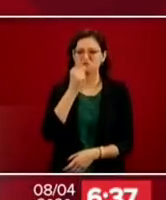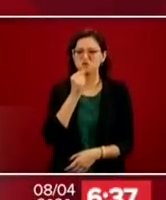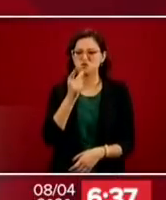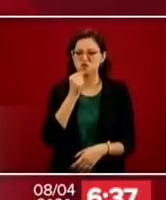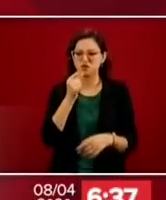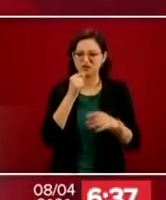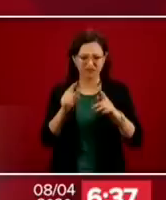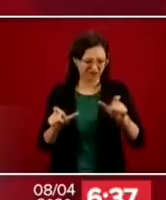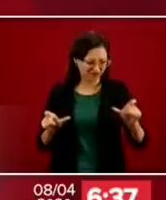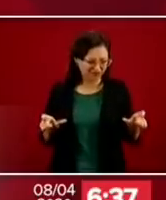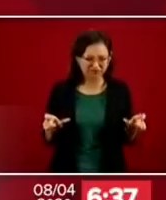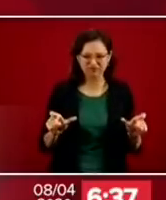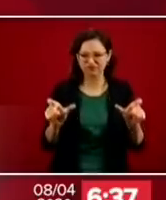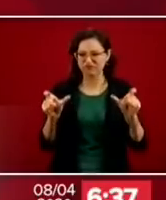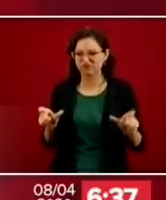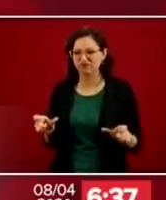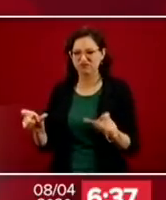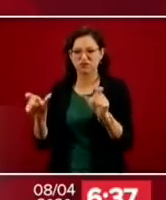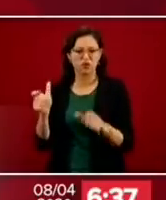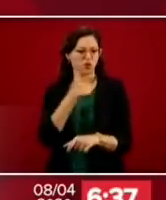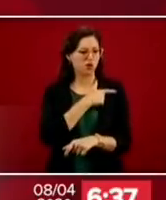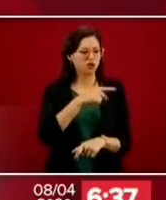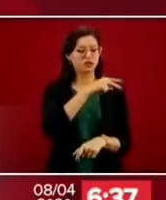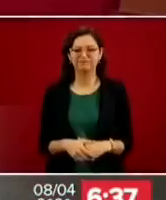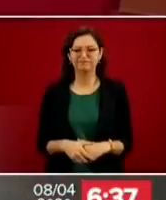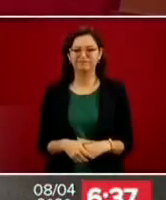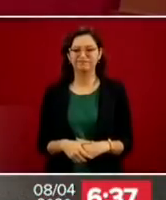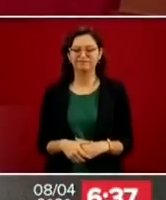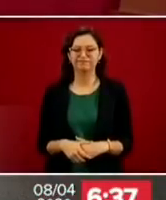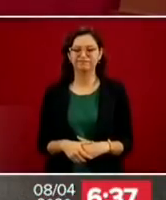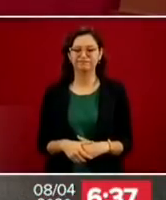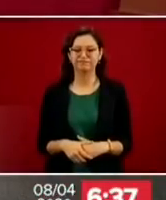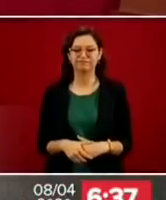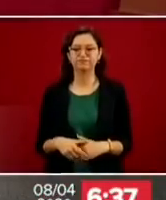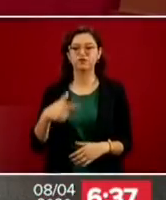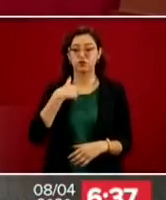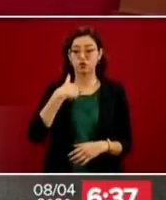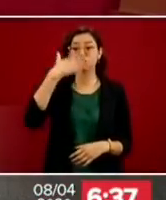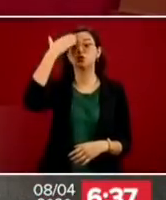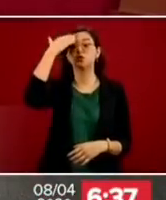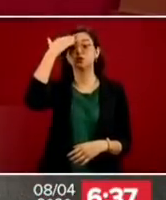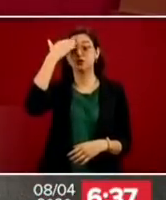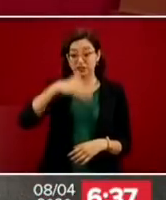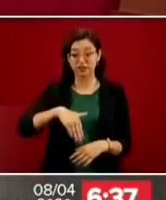policía o la Guardia Nacional, no, estoy